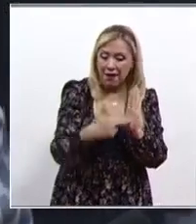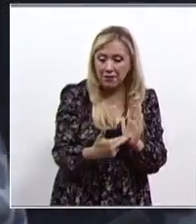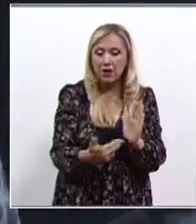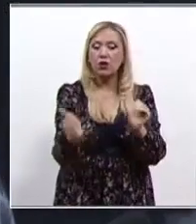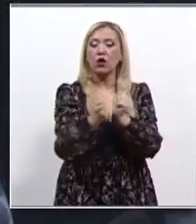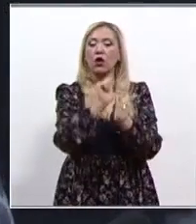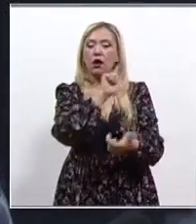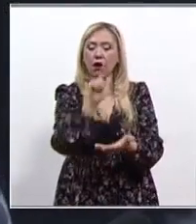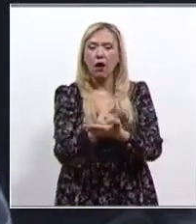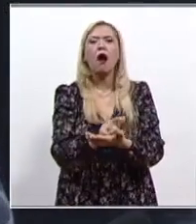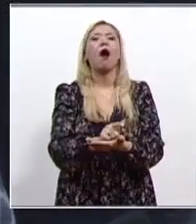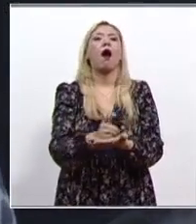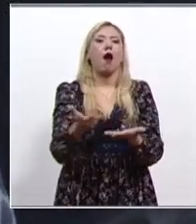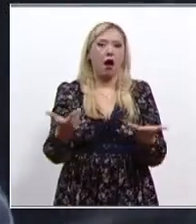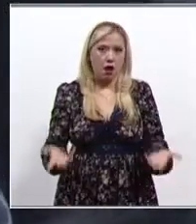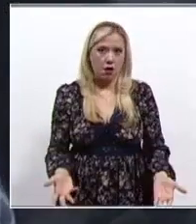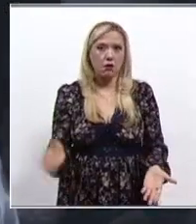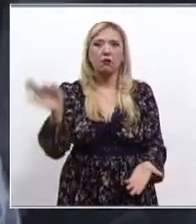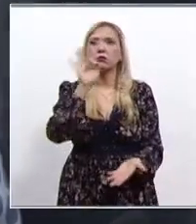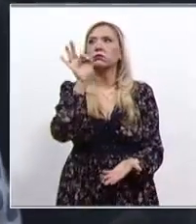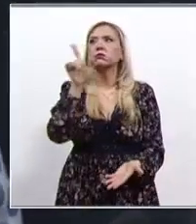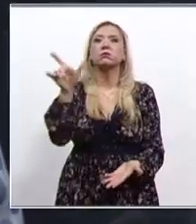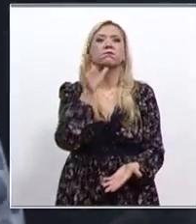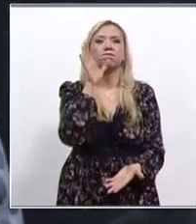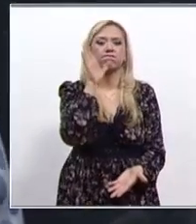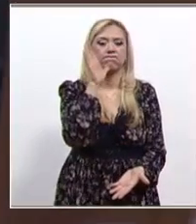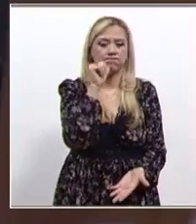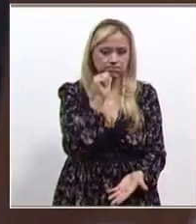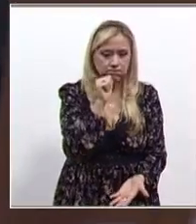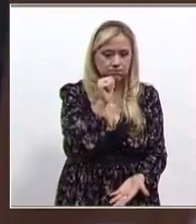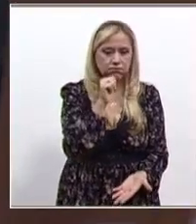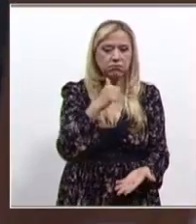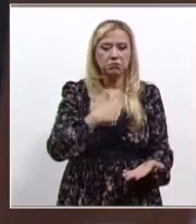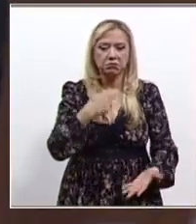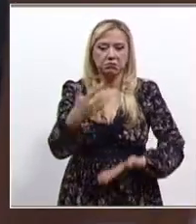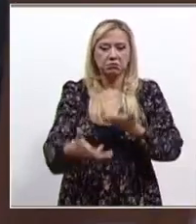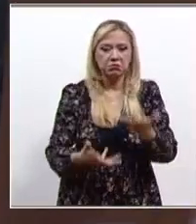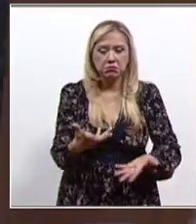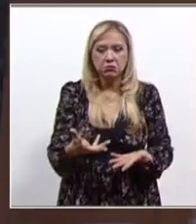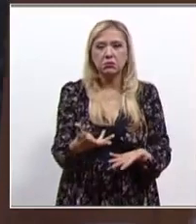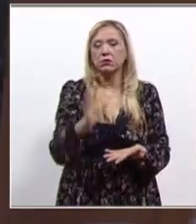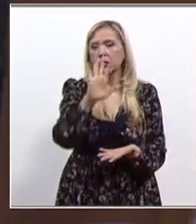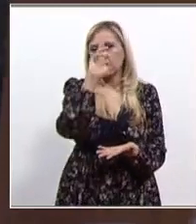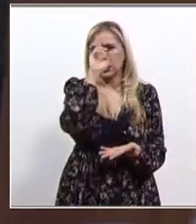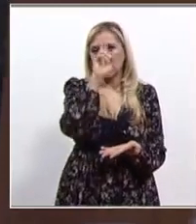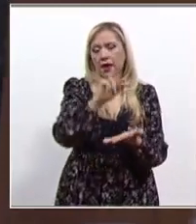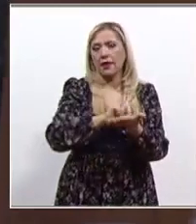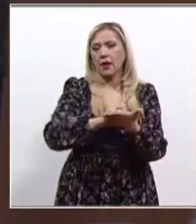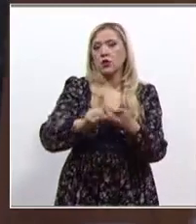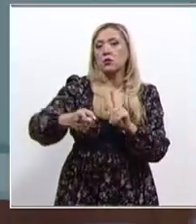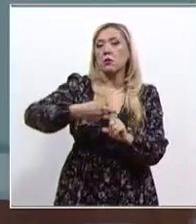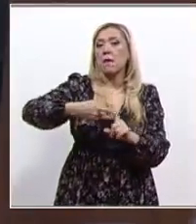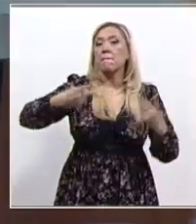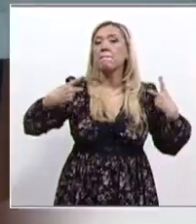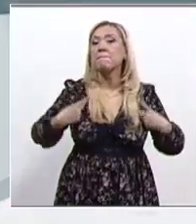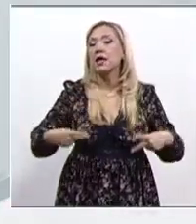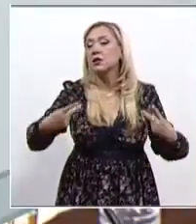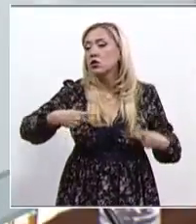reglamentaria, estaría en posibilidades de hacerlo de manera oportuna para implementarlas respetando el derecho de consulta.